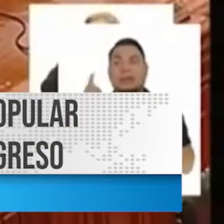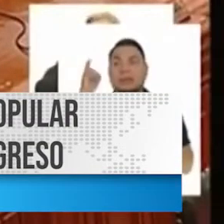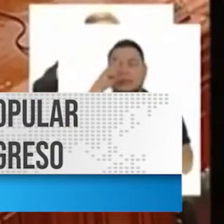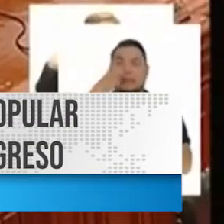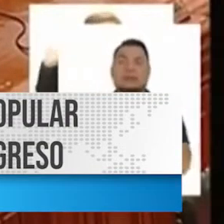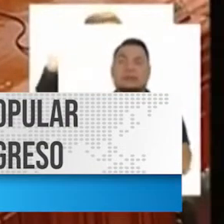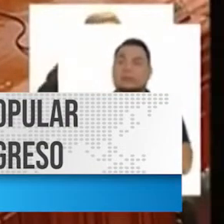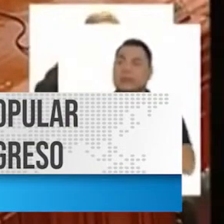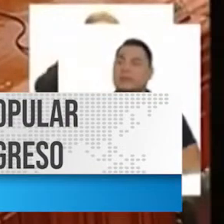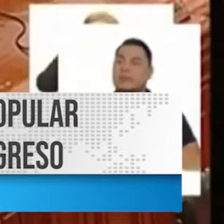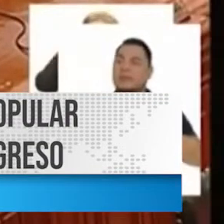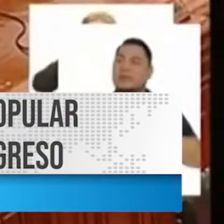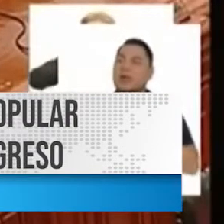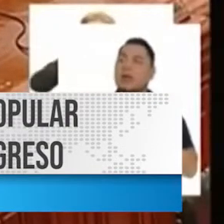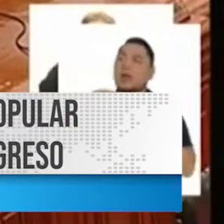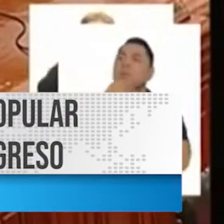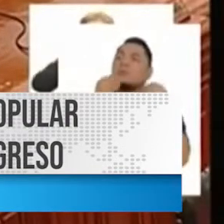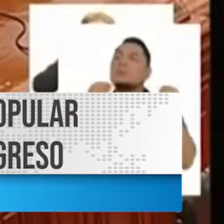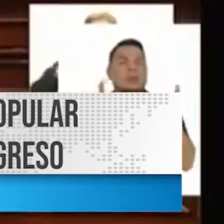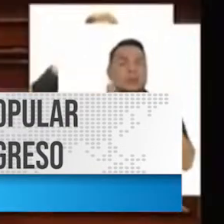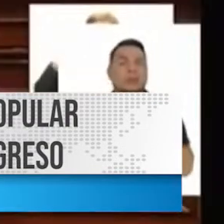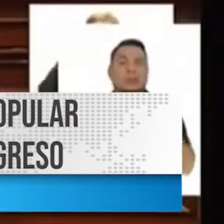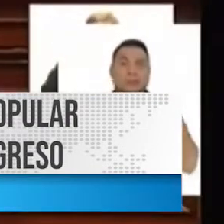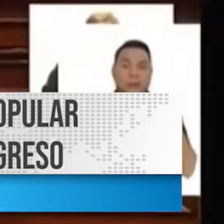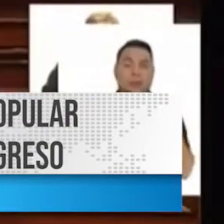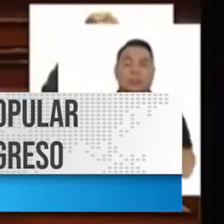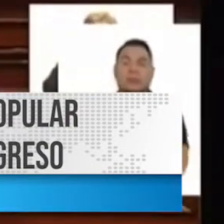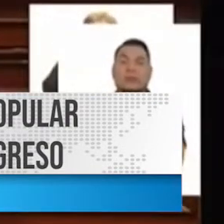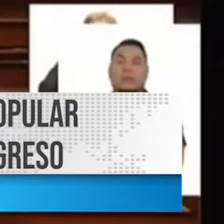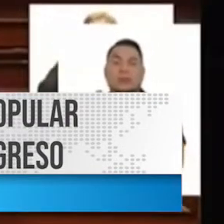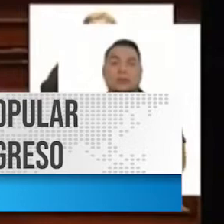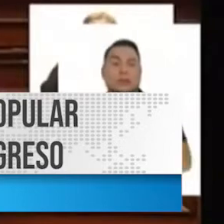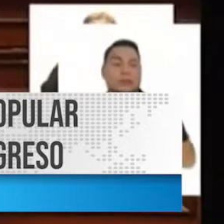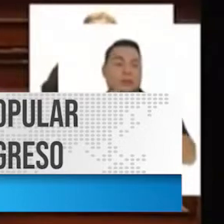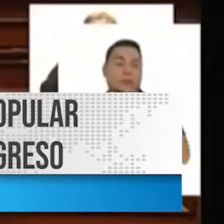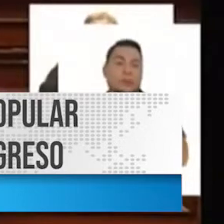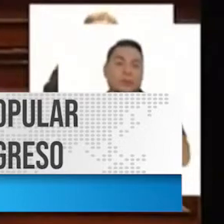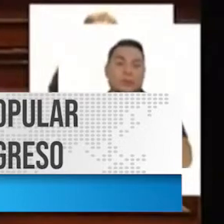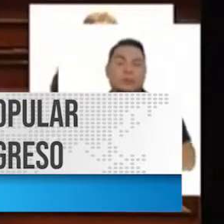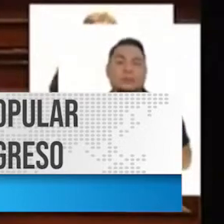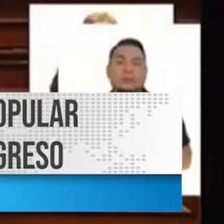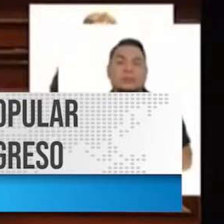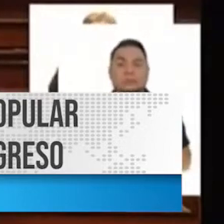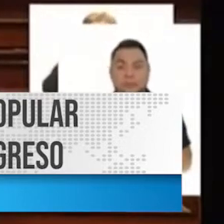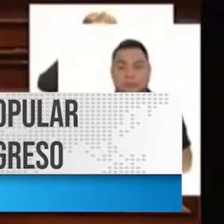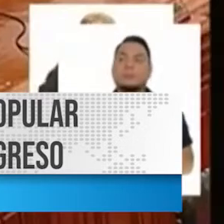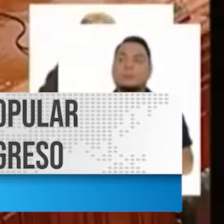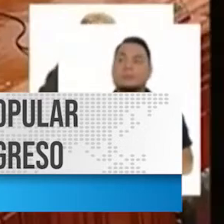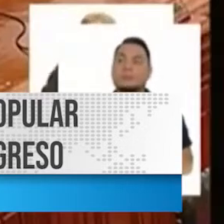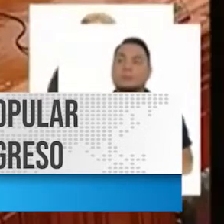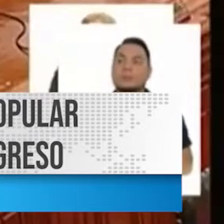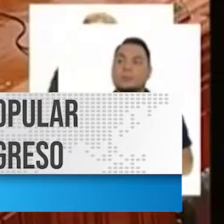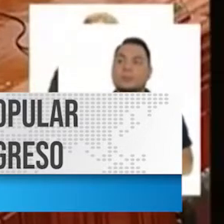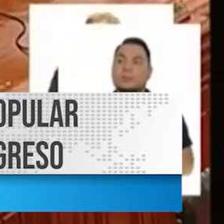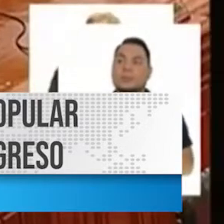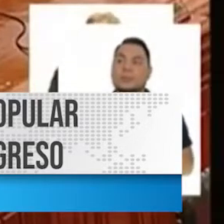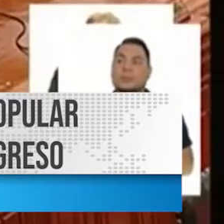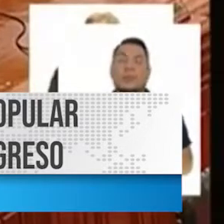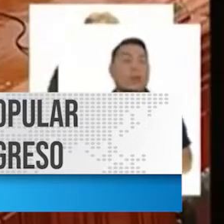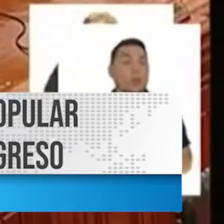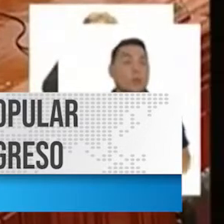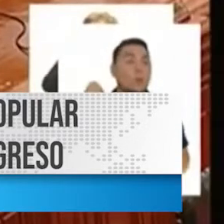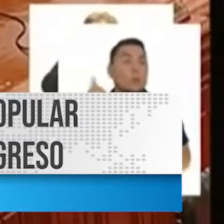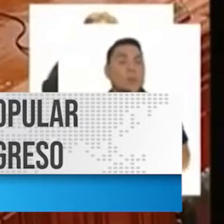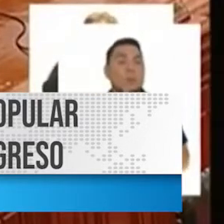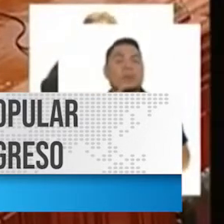Asimismo, la flamante presidenta del Congreso detalló las propuestas que manejan en agenda para impulsar